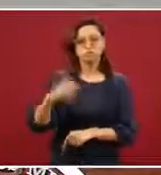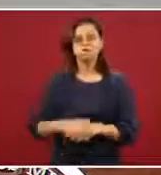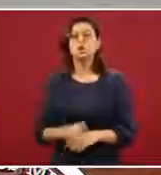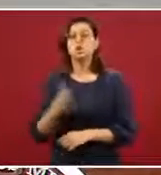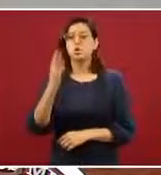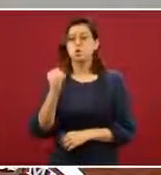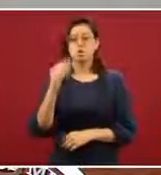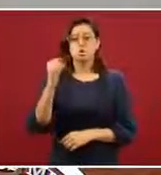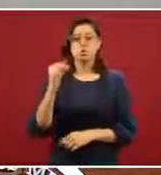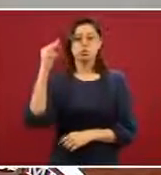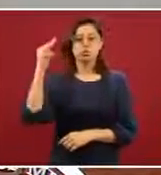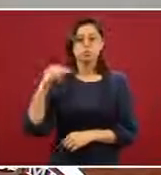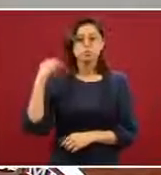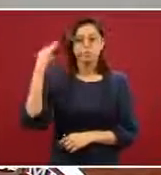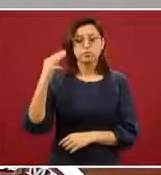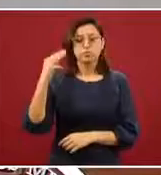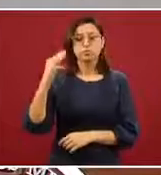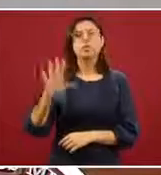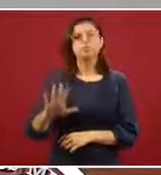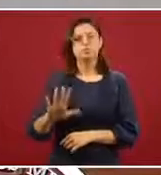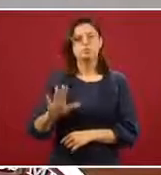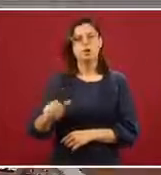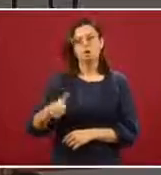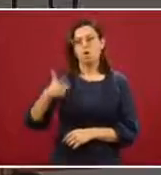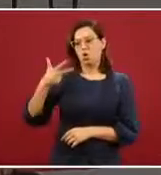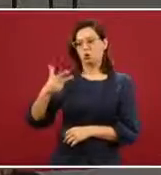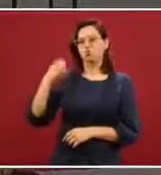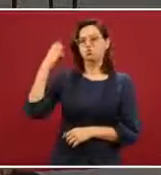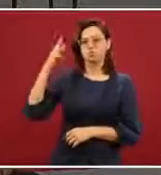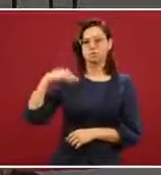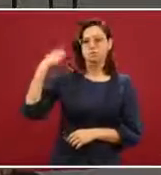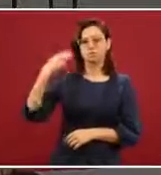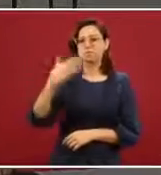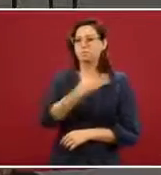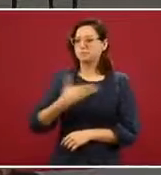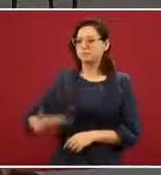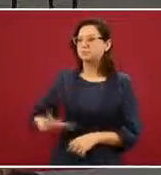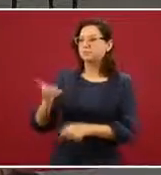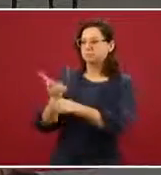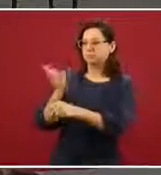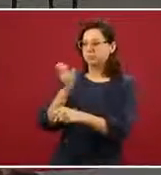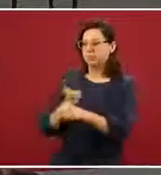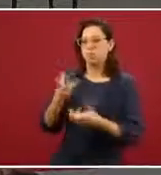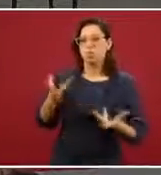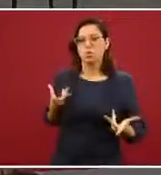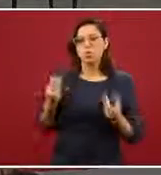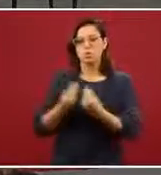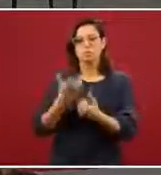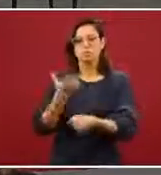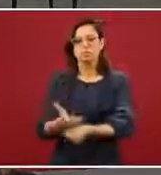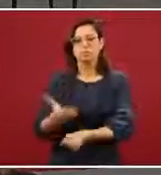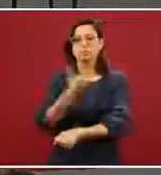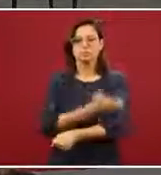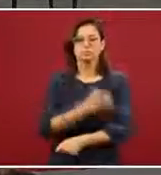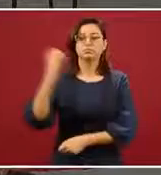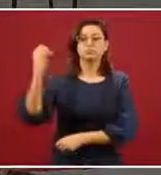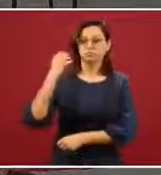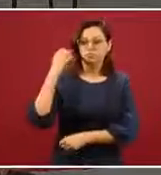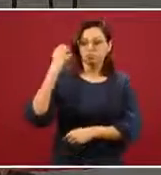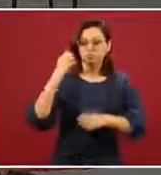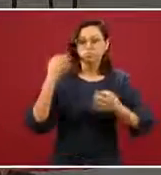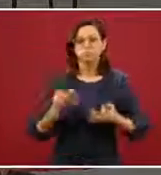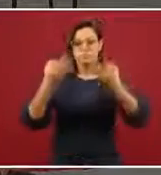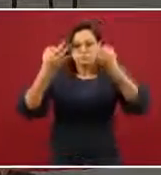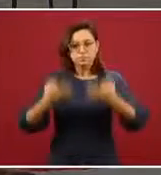de marzo, bueno, el 8 de marzo además, tenemos invitación del presidente para poderlo acompañar en el evento